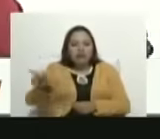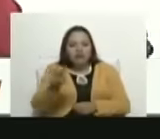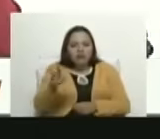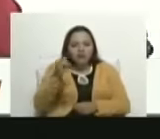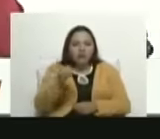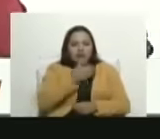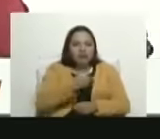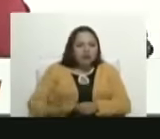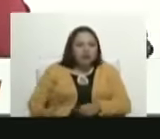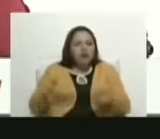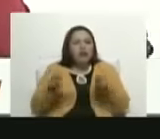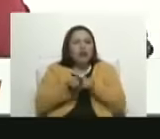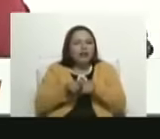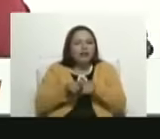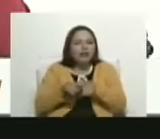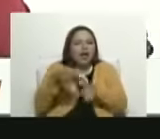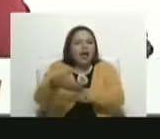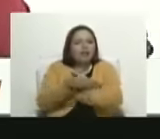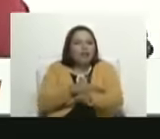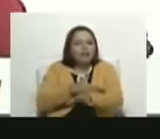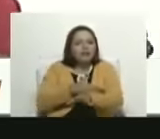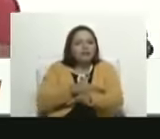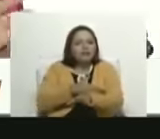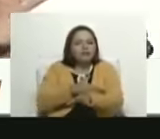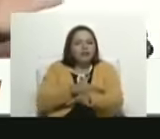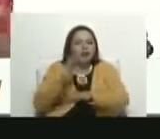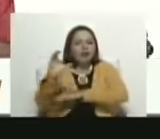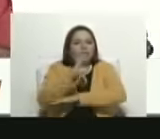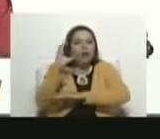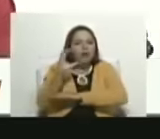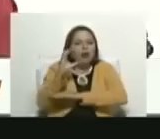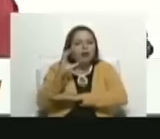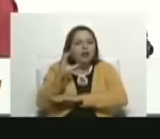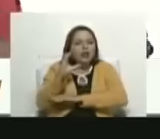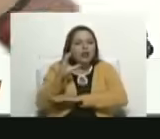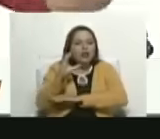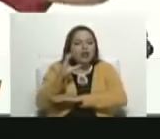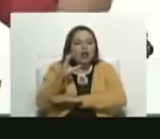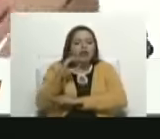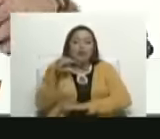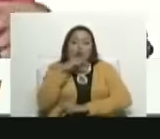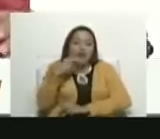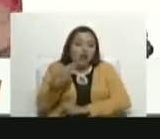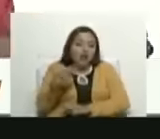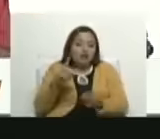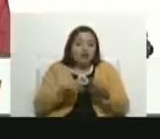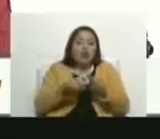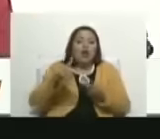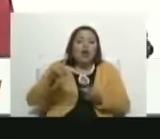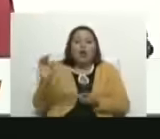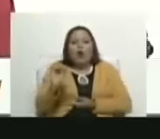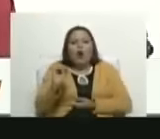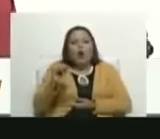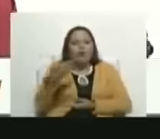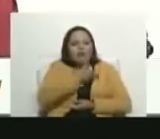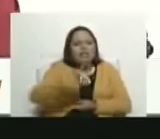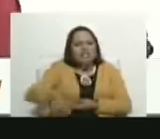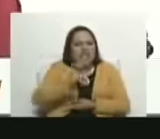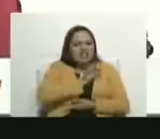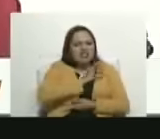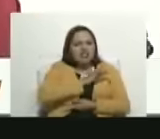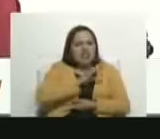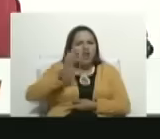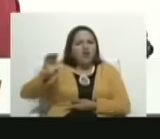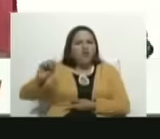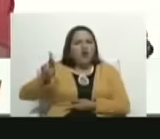como Duque, quizás, ¿ves? Con rabo de paja no hay novedad. O como Boric, con rabo de paja no hay novedad. Pero aquí no hay un presidente